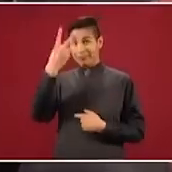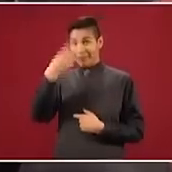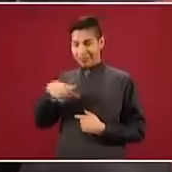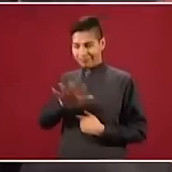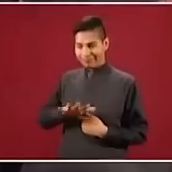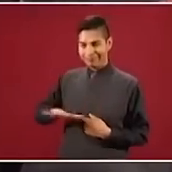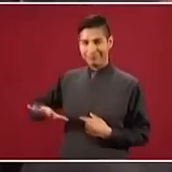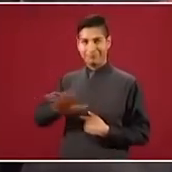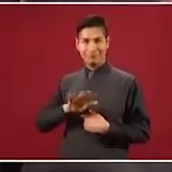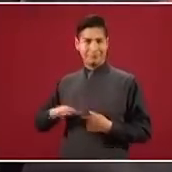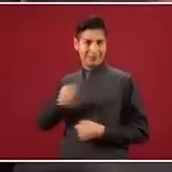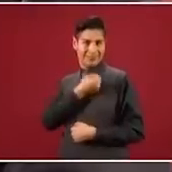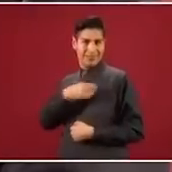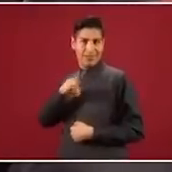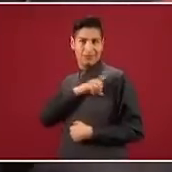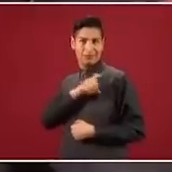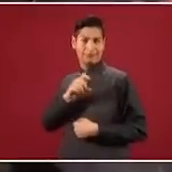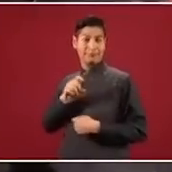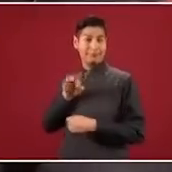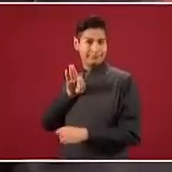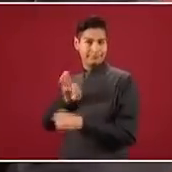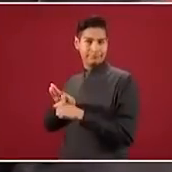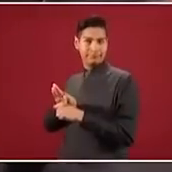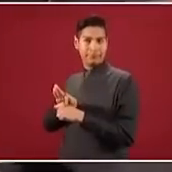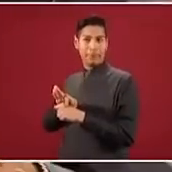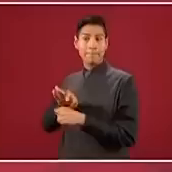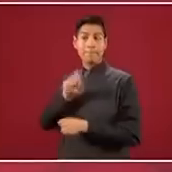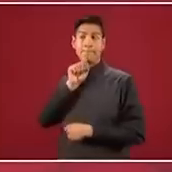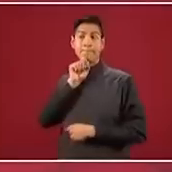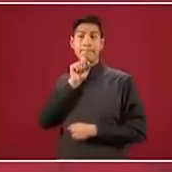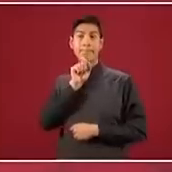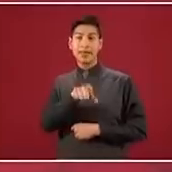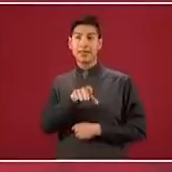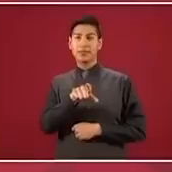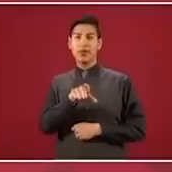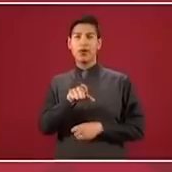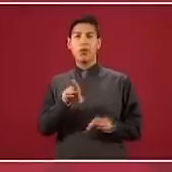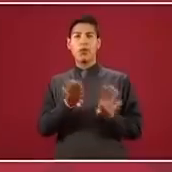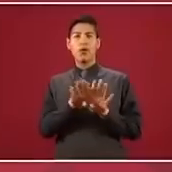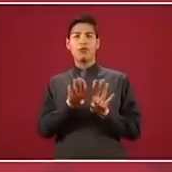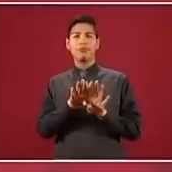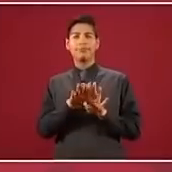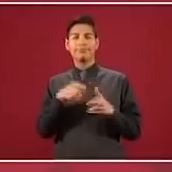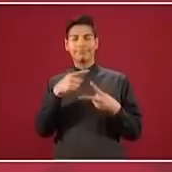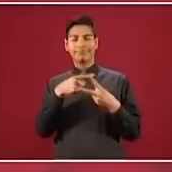salud, con las dos vertientes,